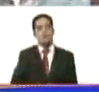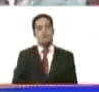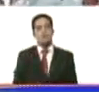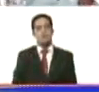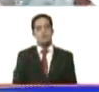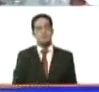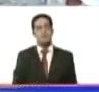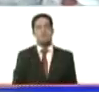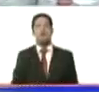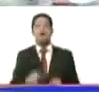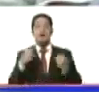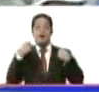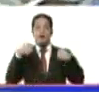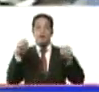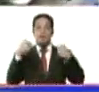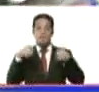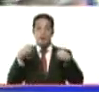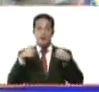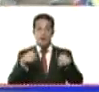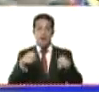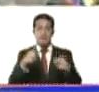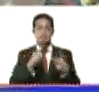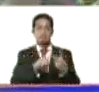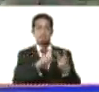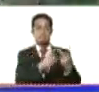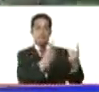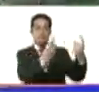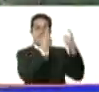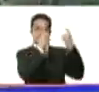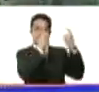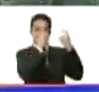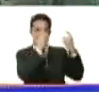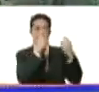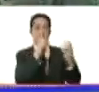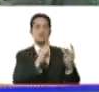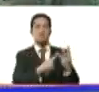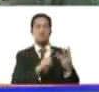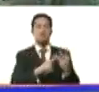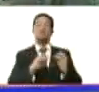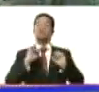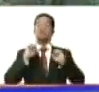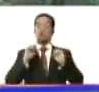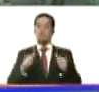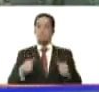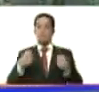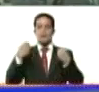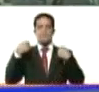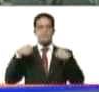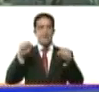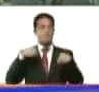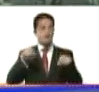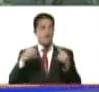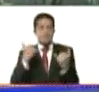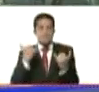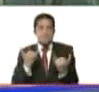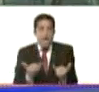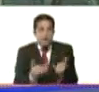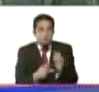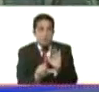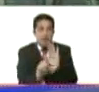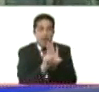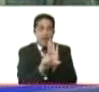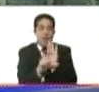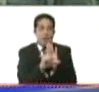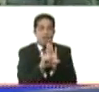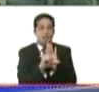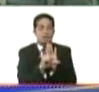Para entrenarnos, capacitarnos y poner en práctica de una vez esta ley en